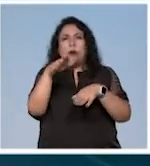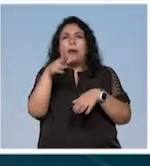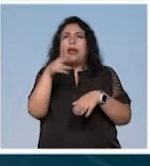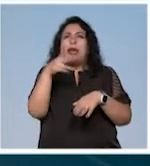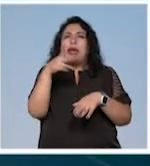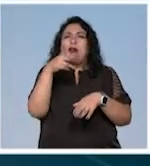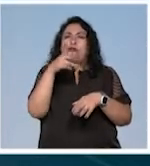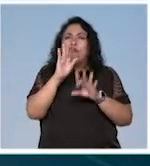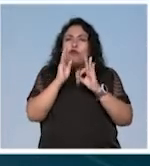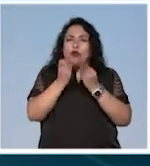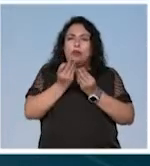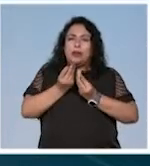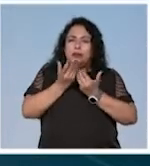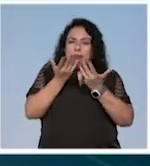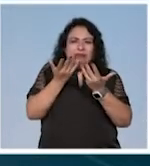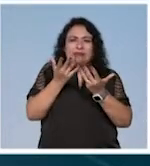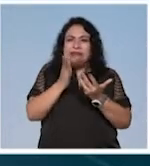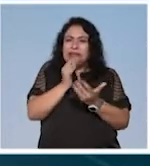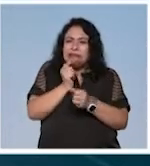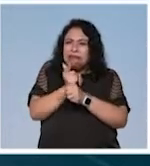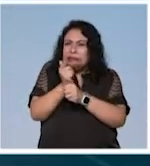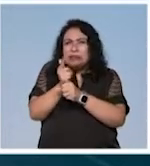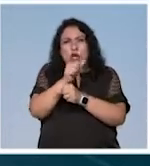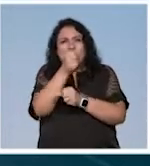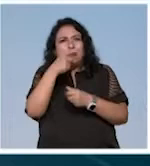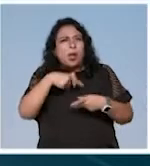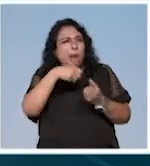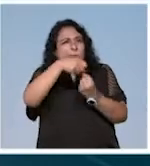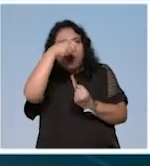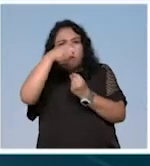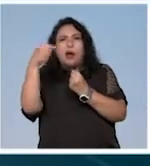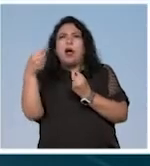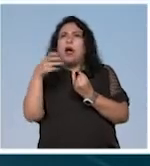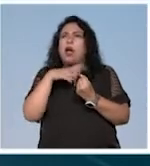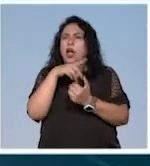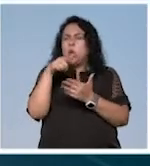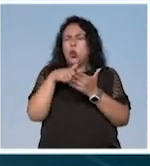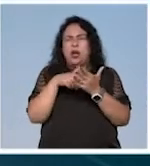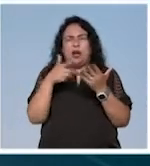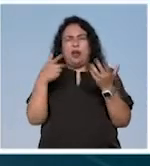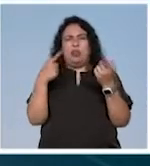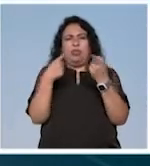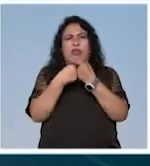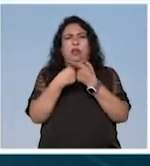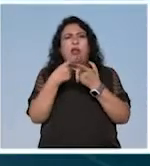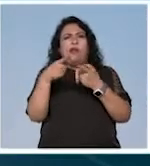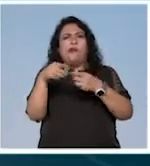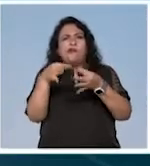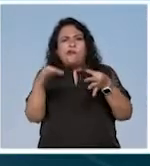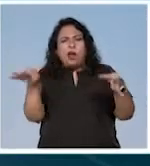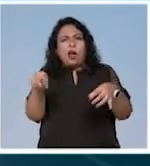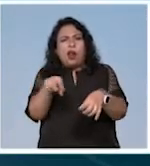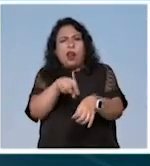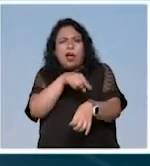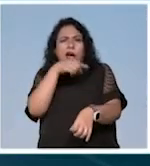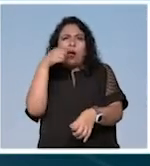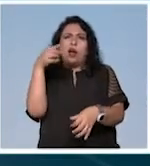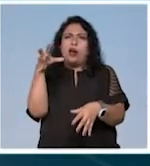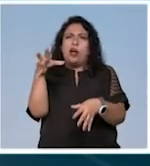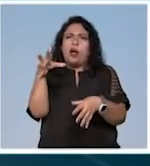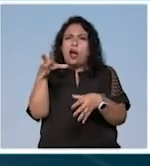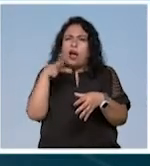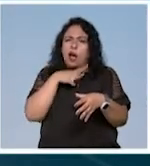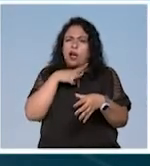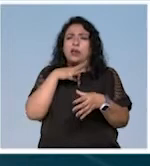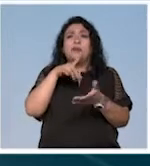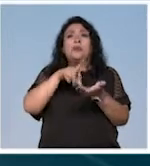la incapacidad para descifrar a los otros, creando zonas de ambigüedad y largas frases y extensas y magnéticas